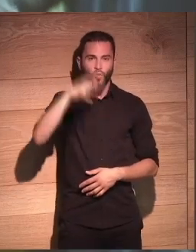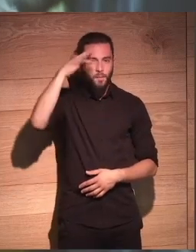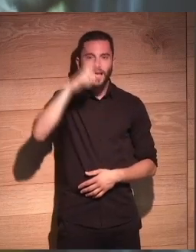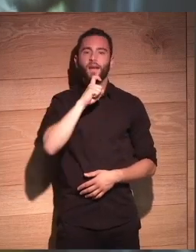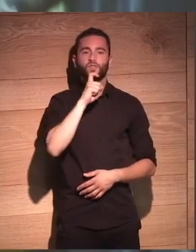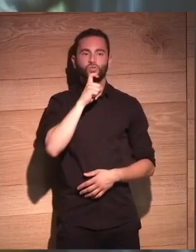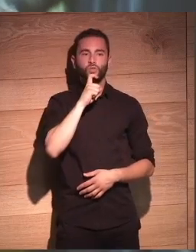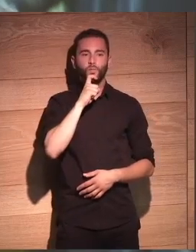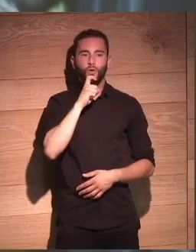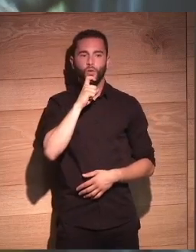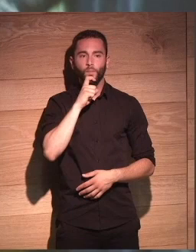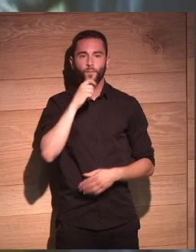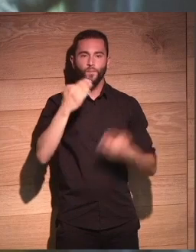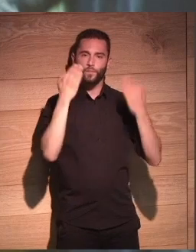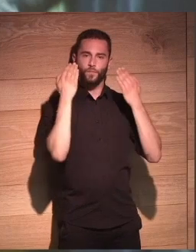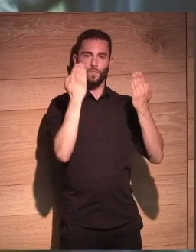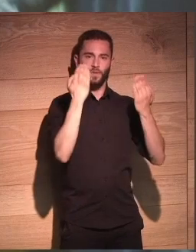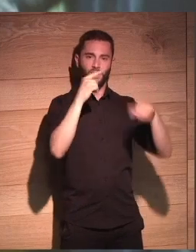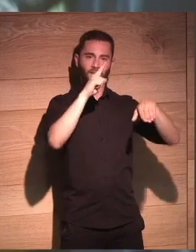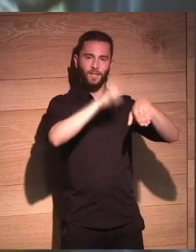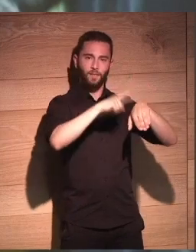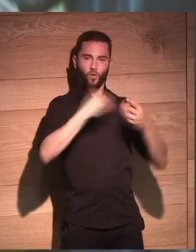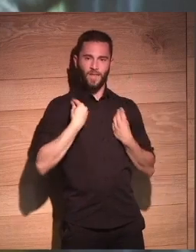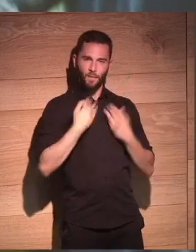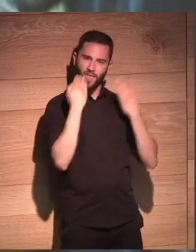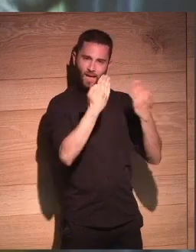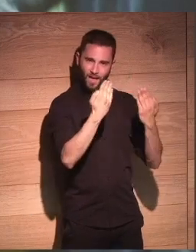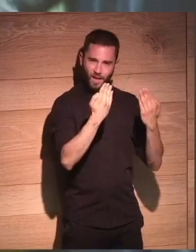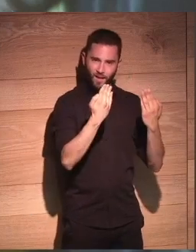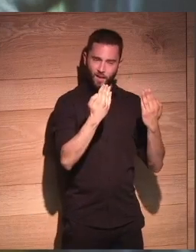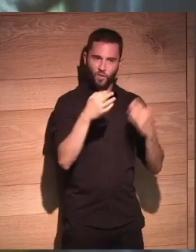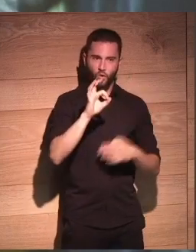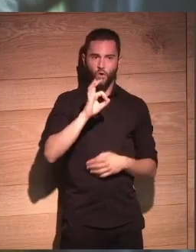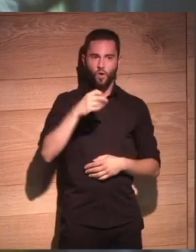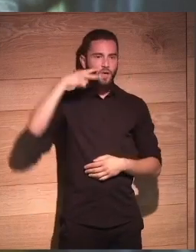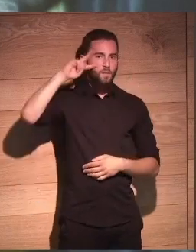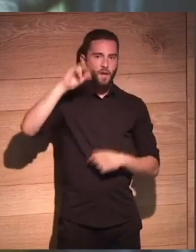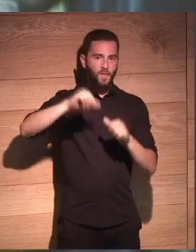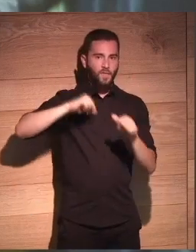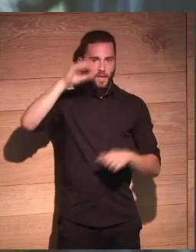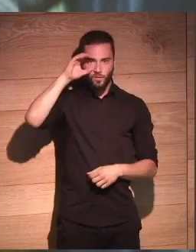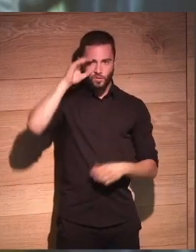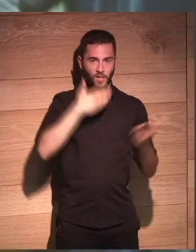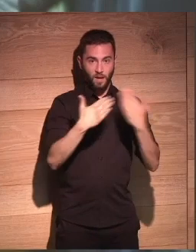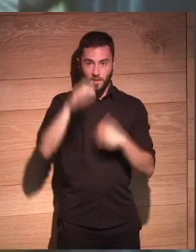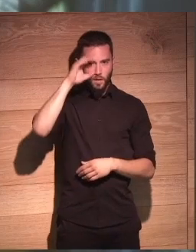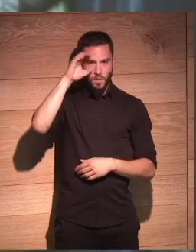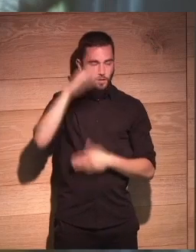construir no solo ese elogio al tempo de la vida y del escuchar la experiencia en el conversar,